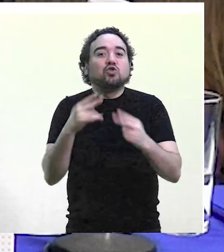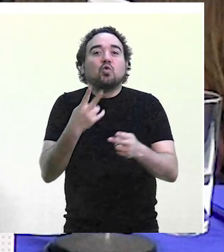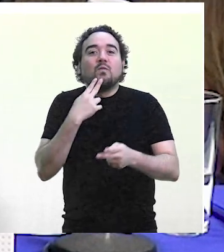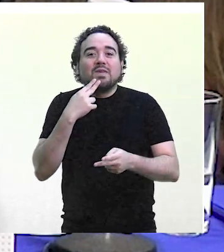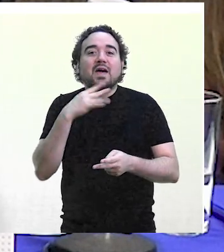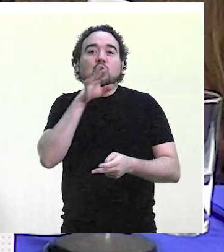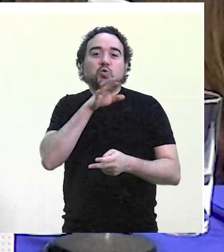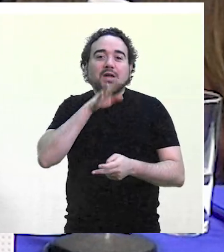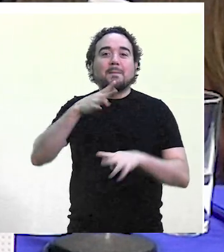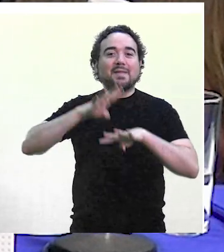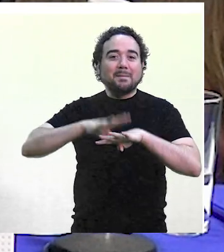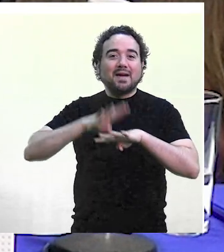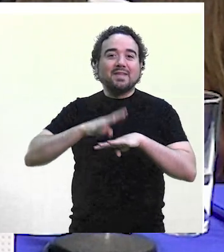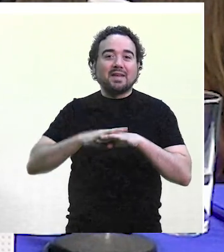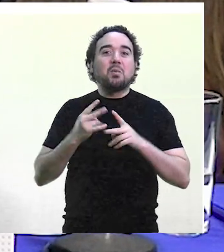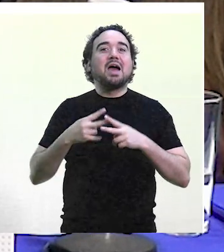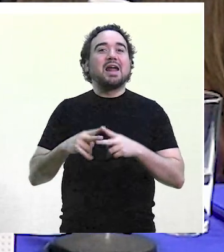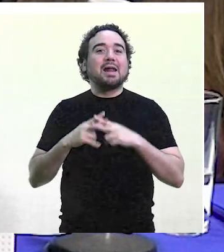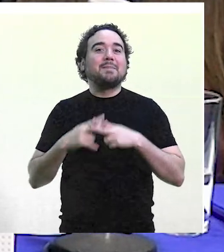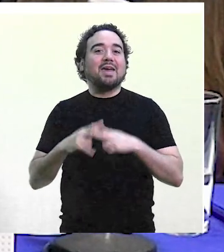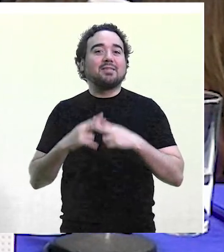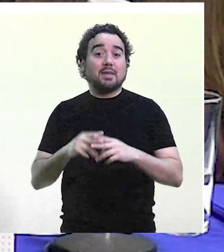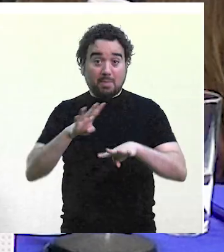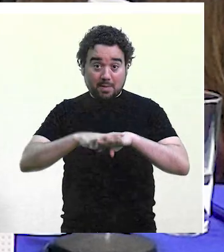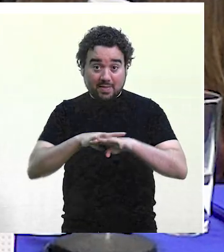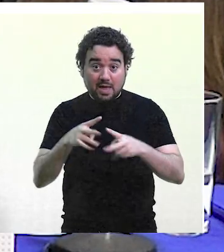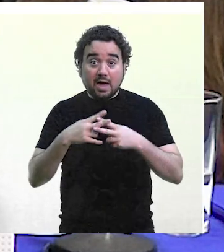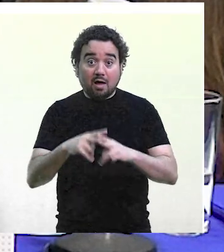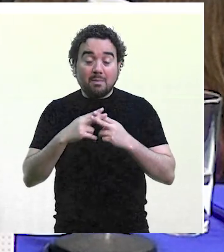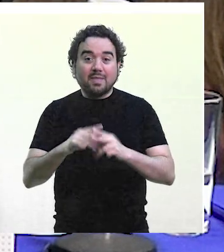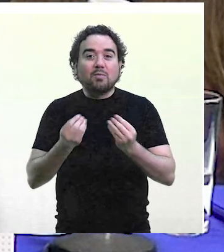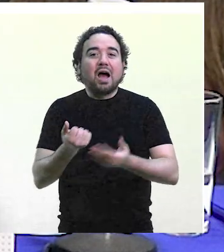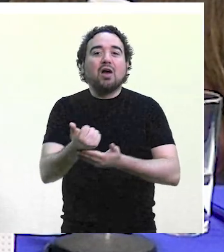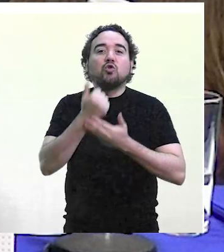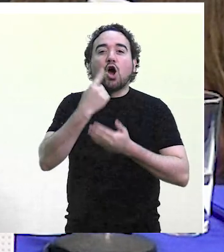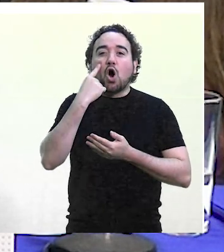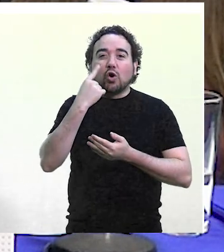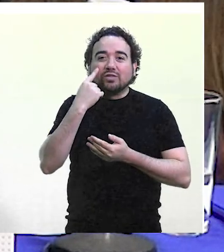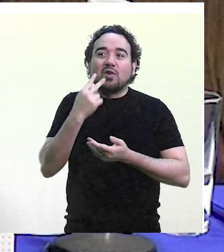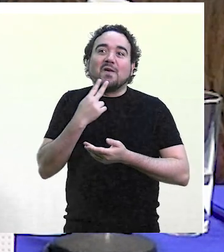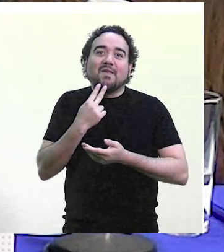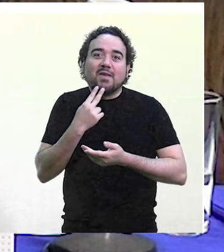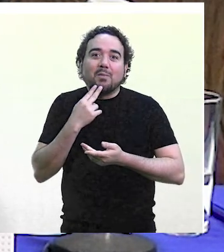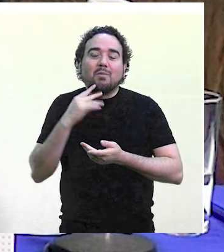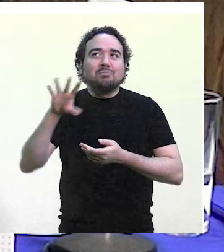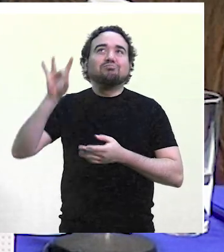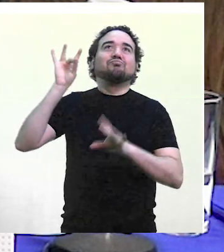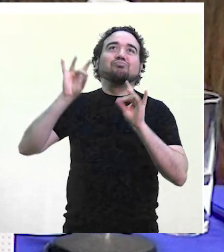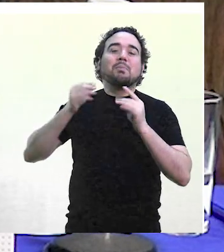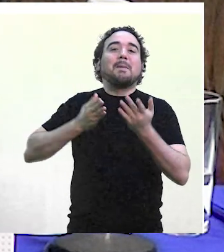las matemáticas para comprender el mundo en el que viven. Son las herramientas. Exacto. La matemática es una herramienta donde podemos conocer lo que estamos